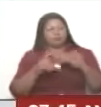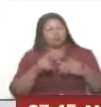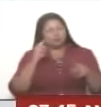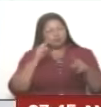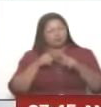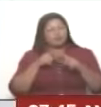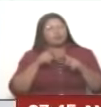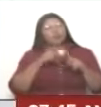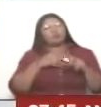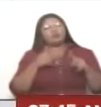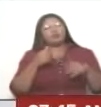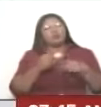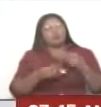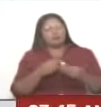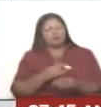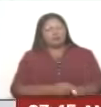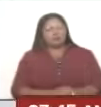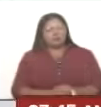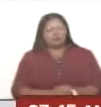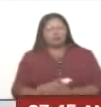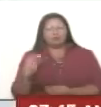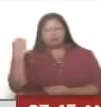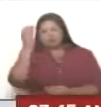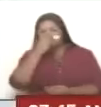propósito maquillar o